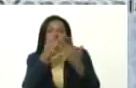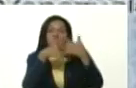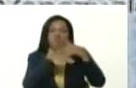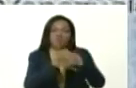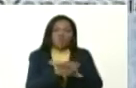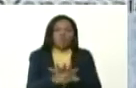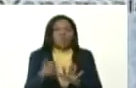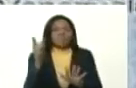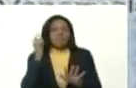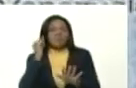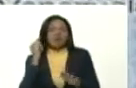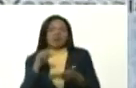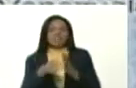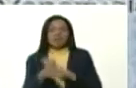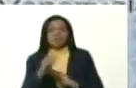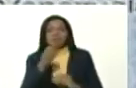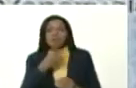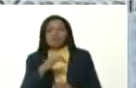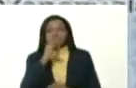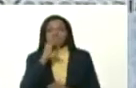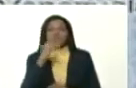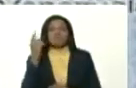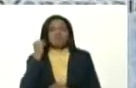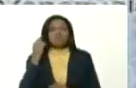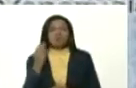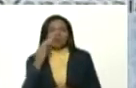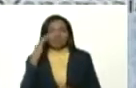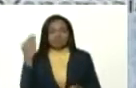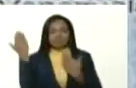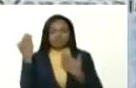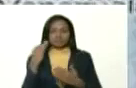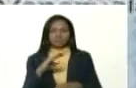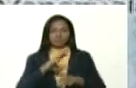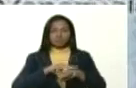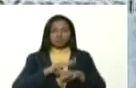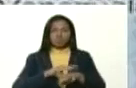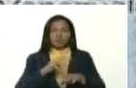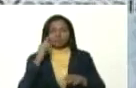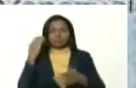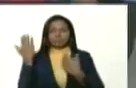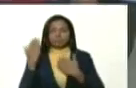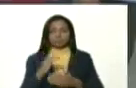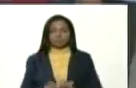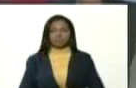para la Mujer. Buenas noticias para las mujeres. Adelante, doctora Asia Villegas.